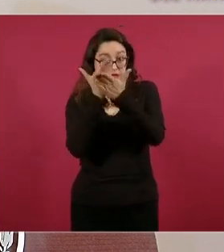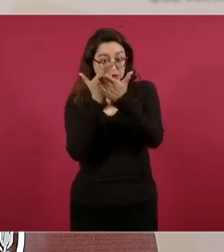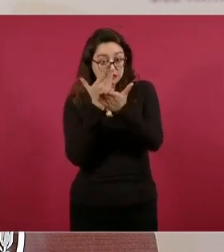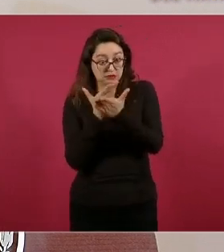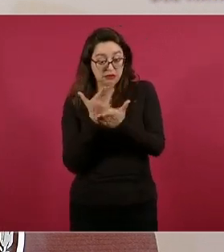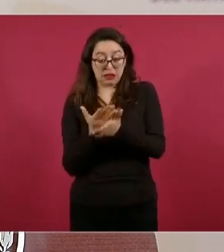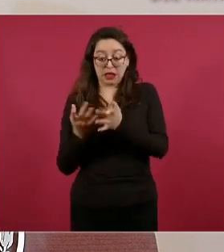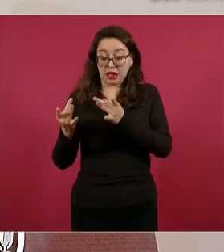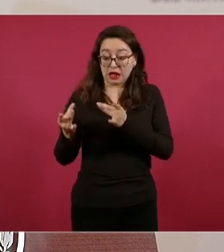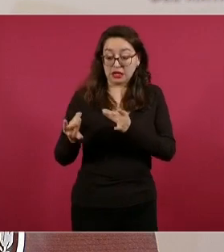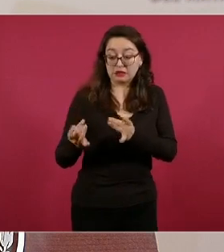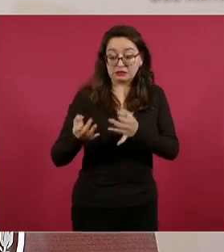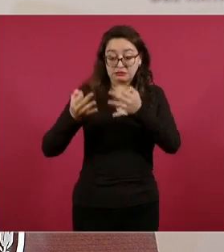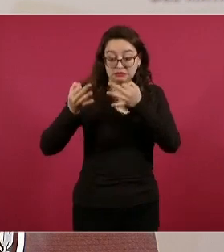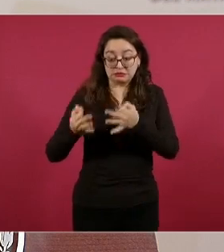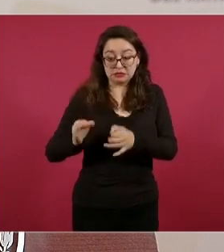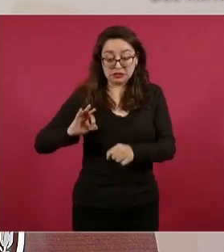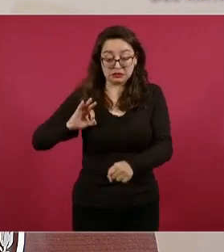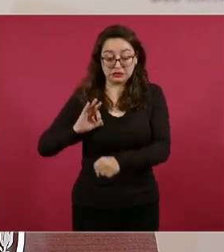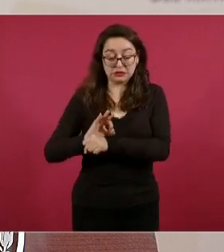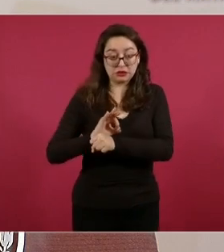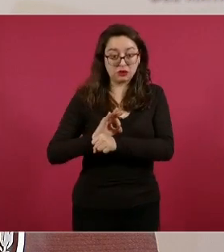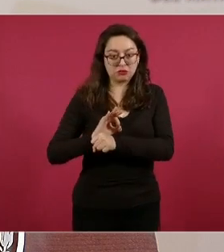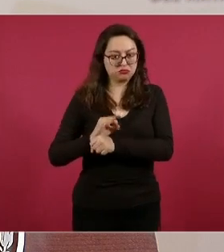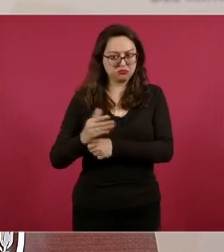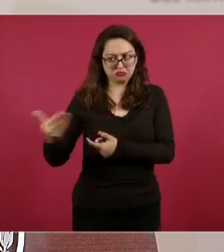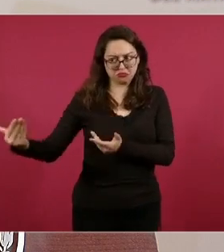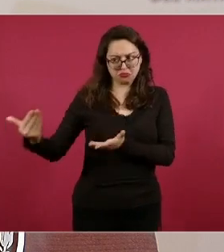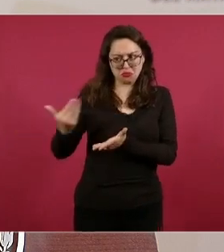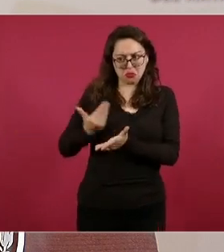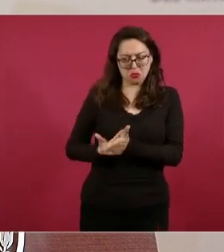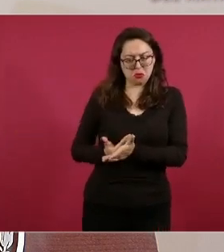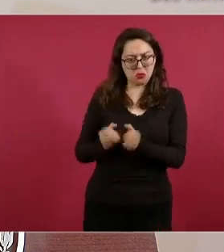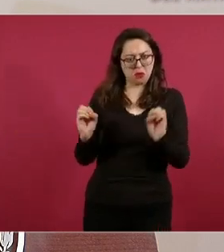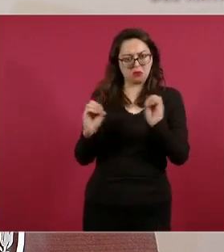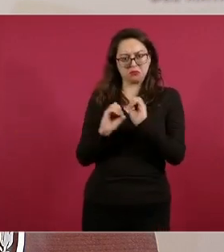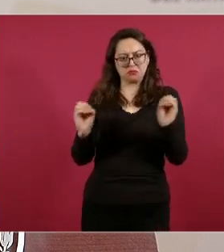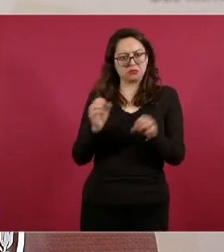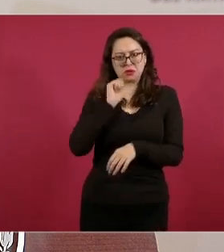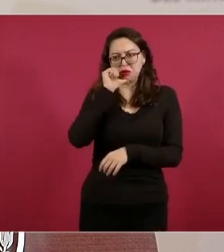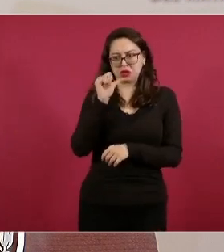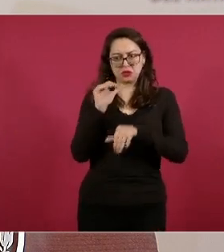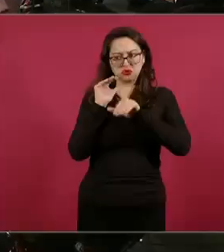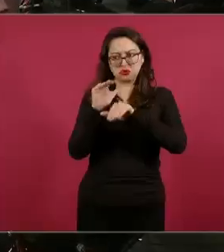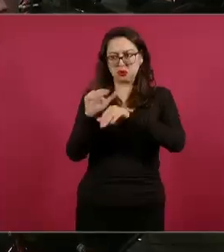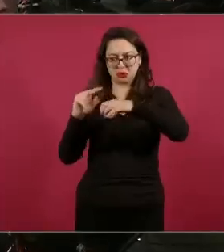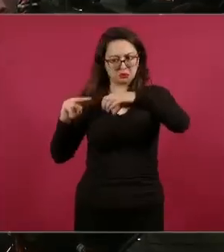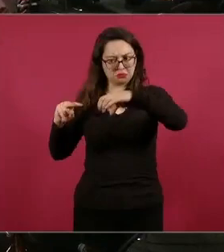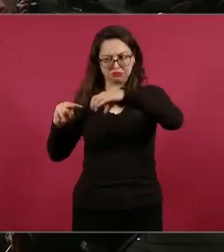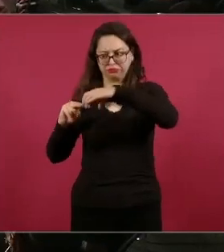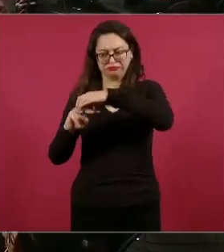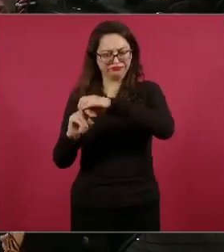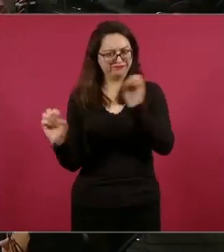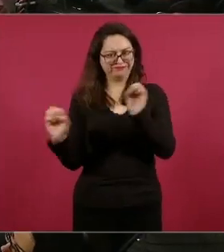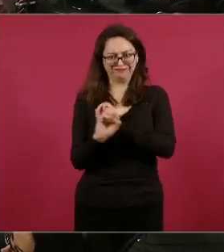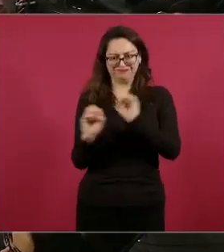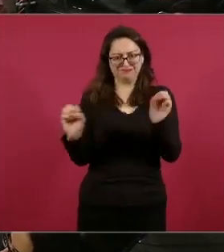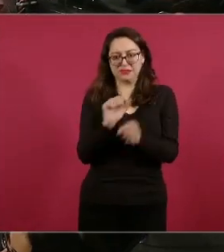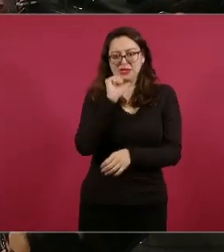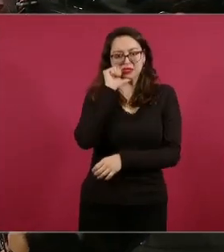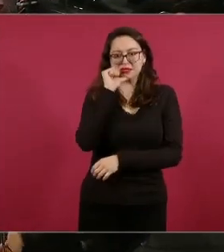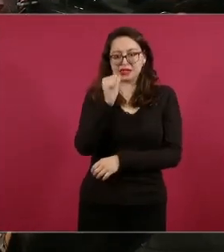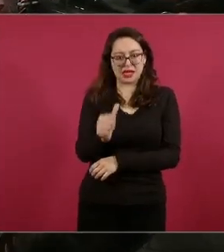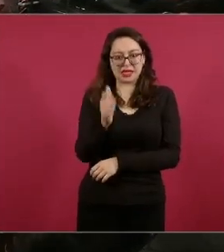seguridad y la eficacia de este producto. Hasta el momento, COFEPRIS no ha recibido ningún tipo de dossier al respecto. Una situación